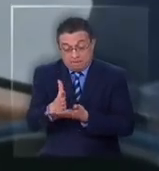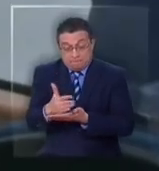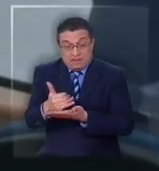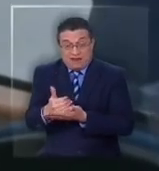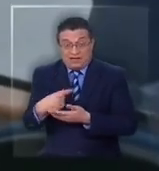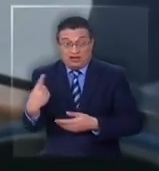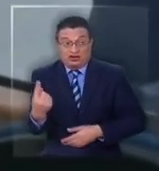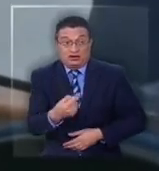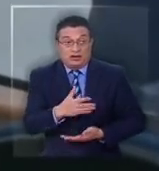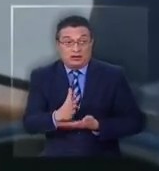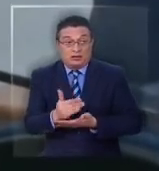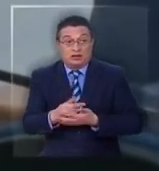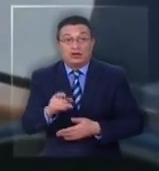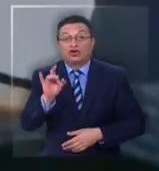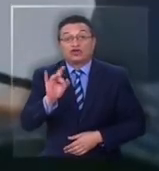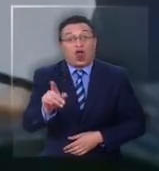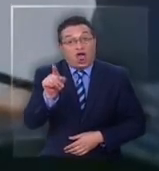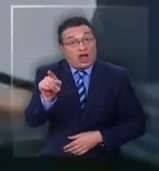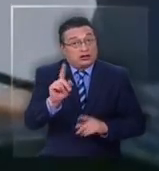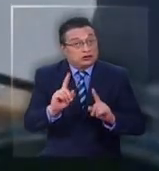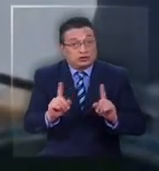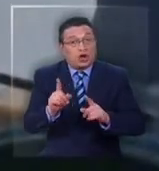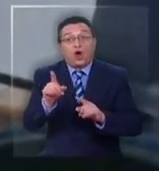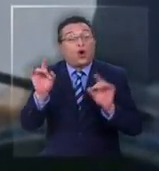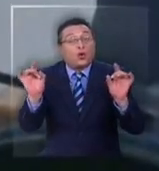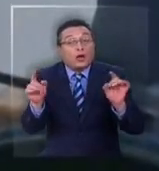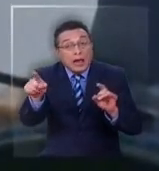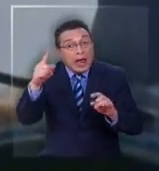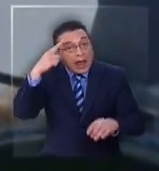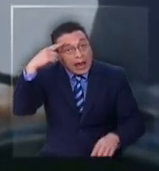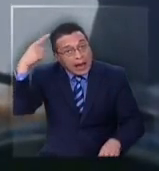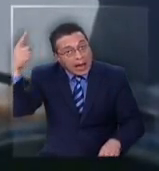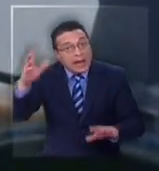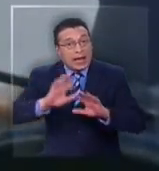planificación es solo eso, una suposición.